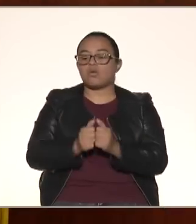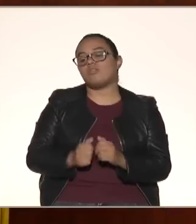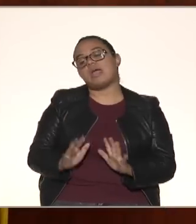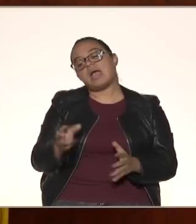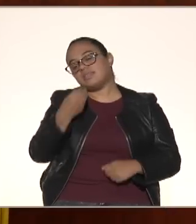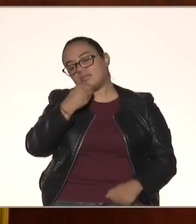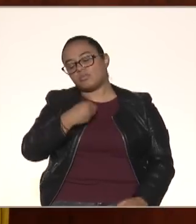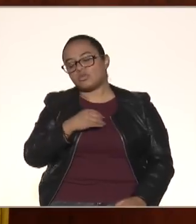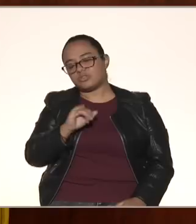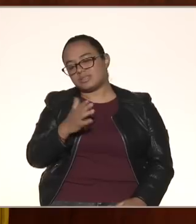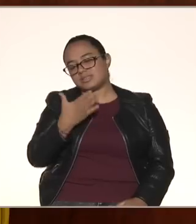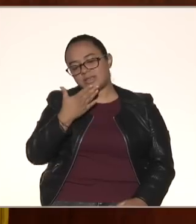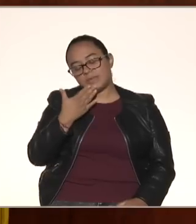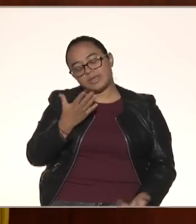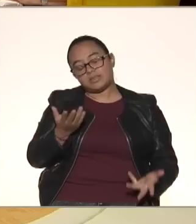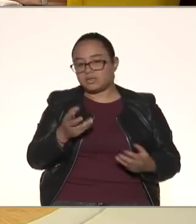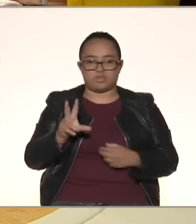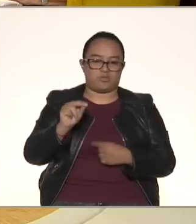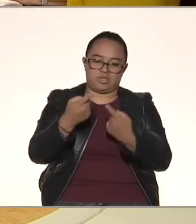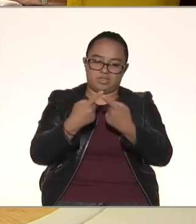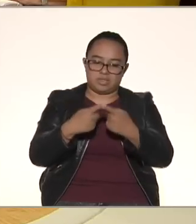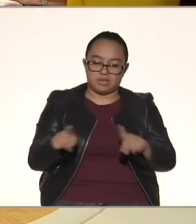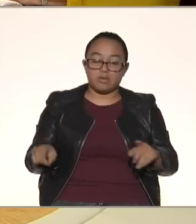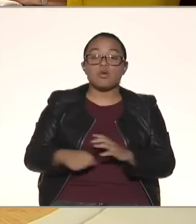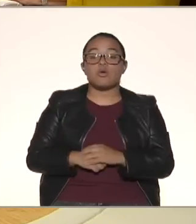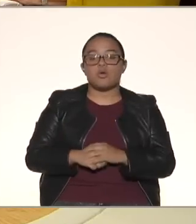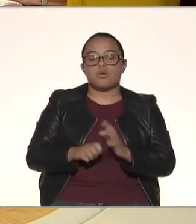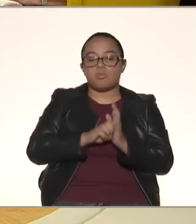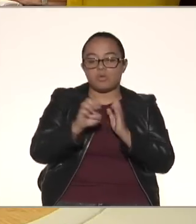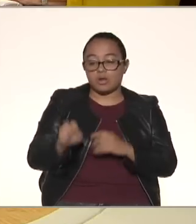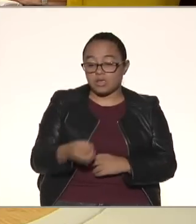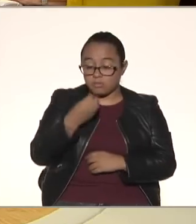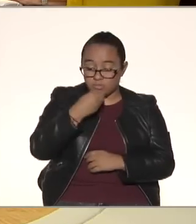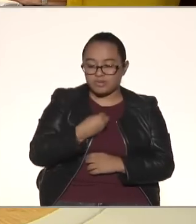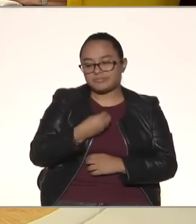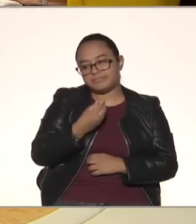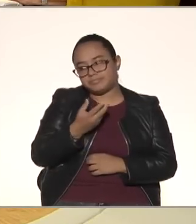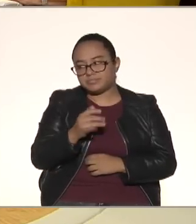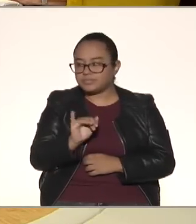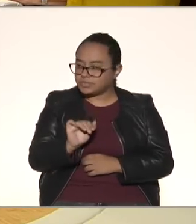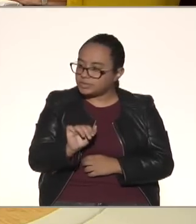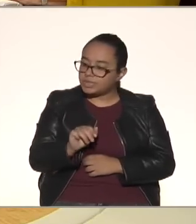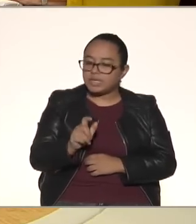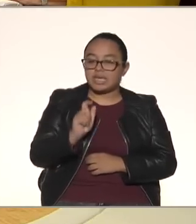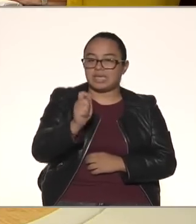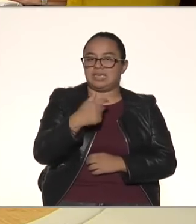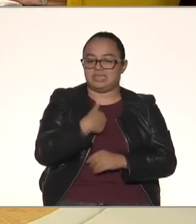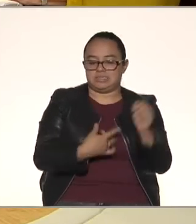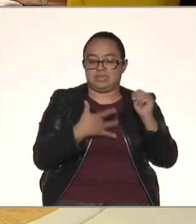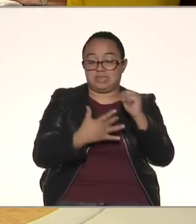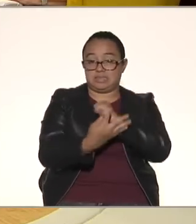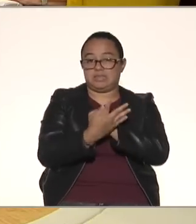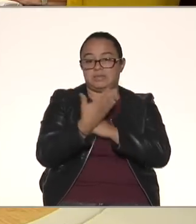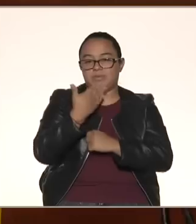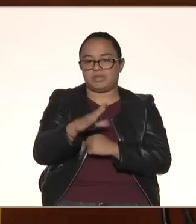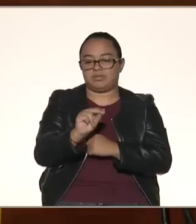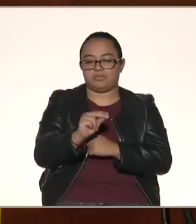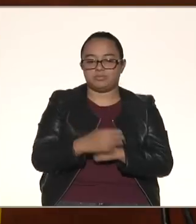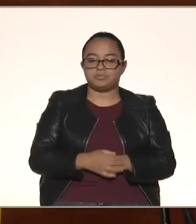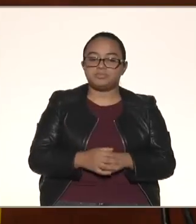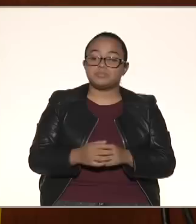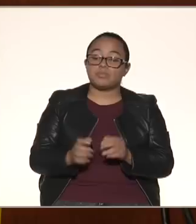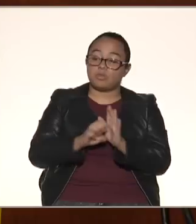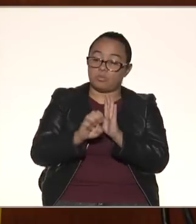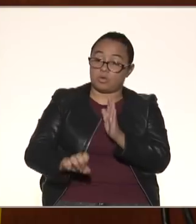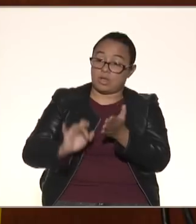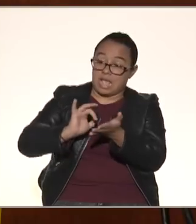no es lo mismo, porque el conformarnos es sin bienestar. Claro. Ahora, ¿ser agradecido es también